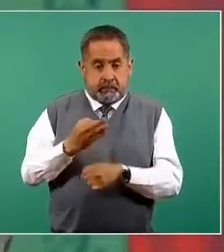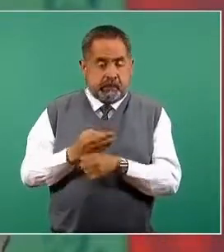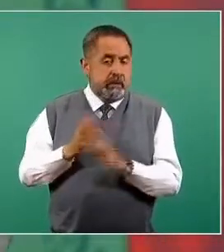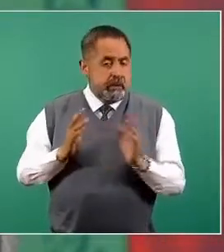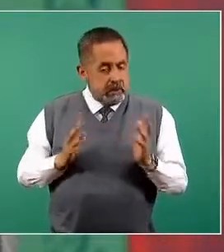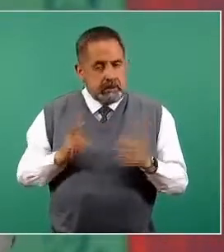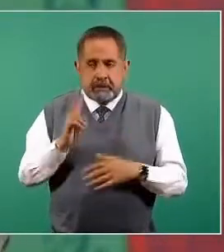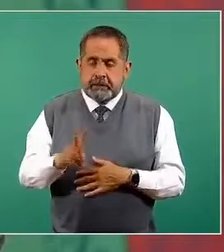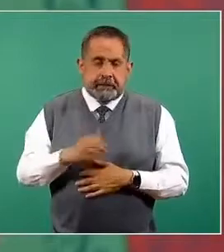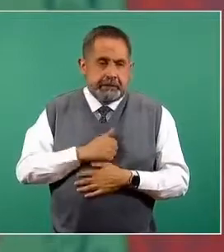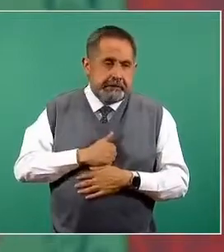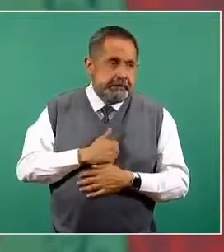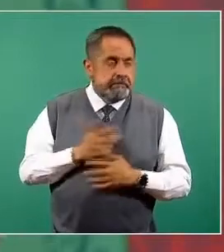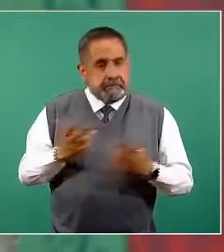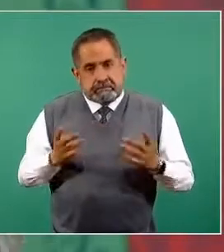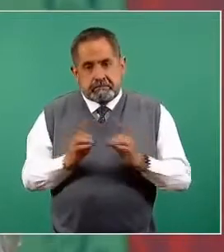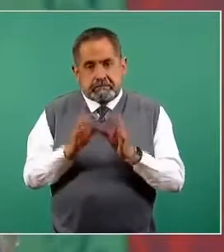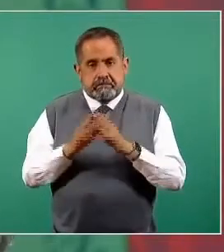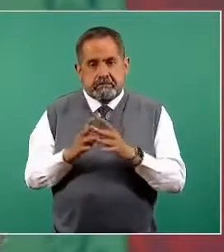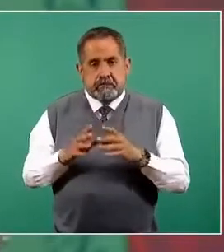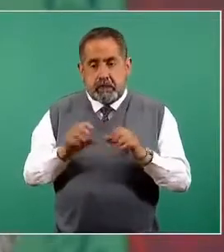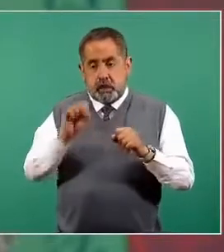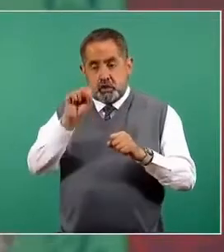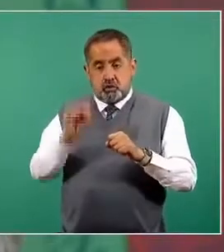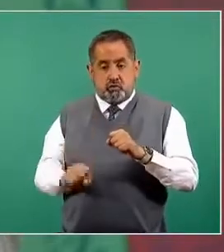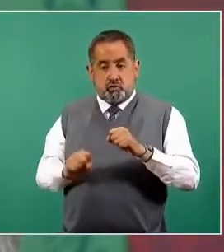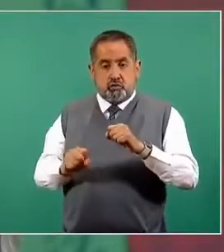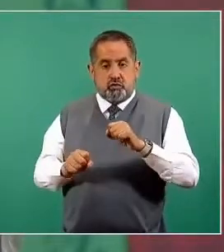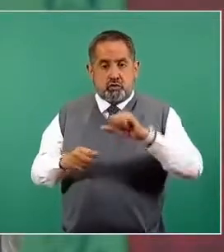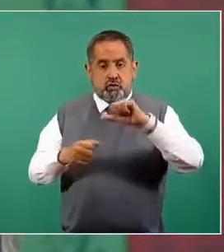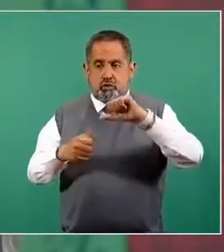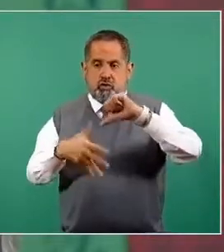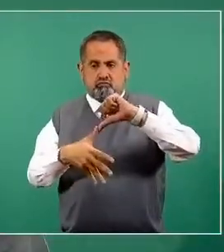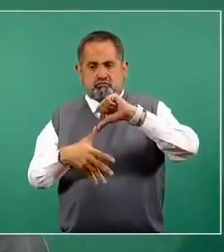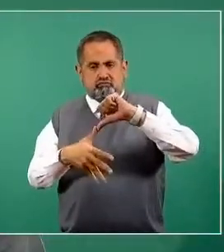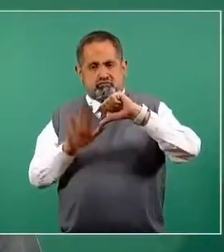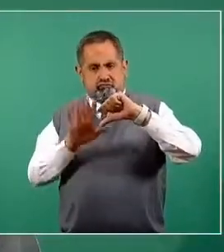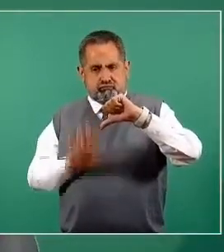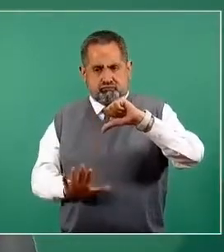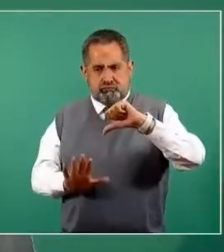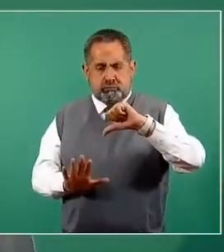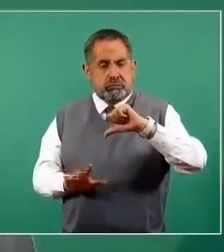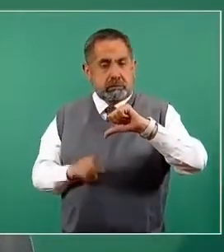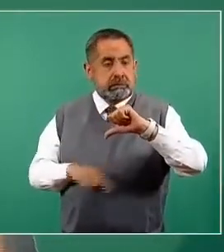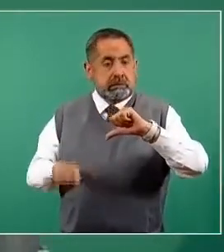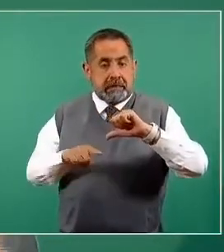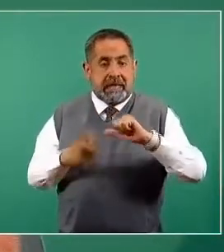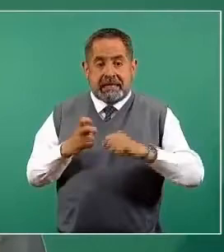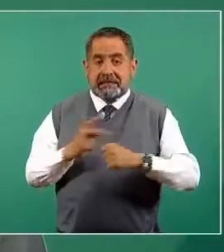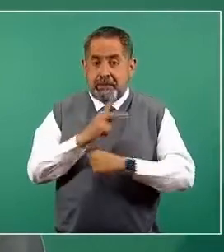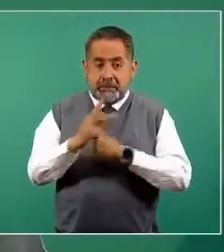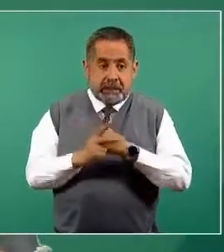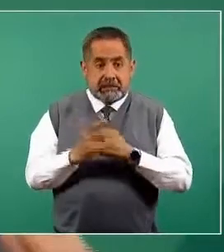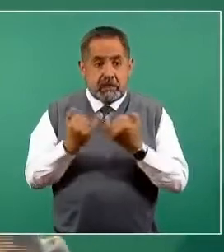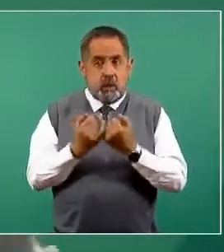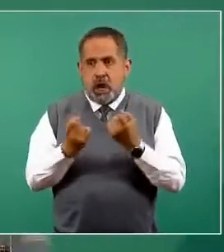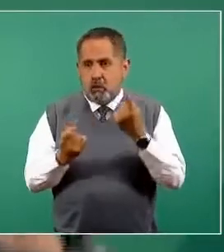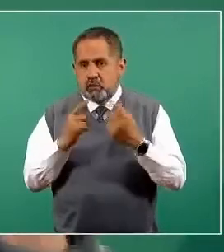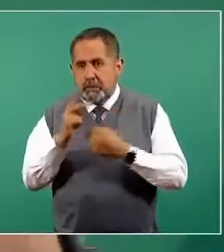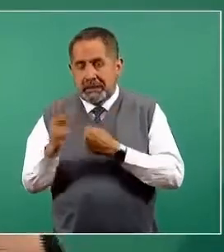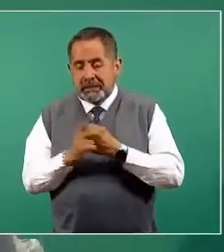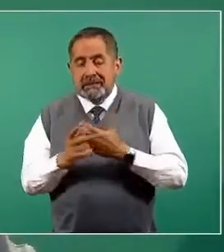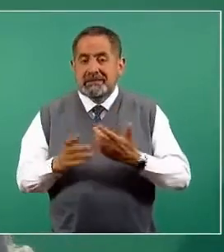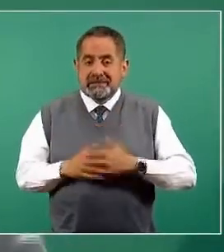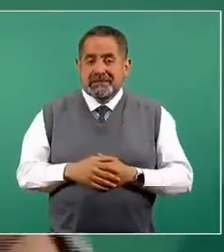sí, desafortunadamente, en el hemisferio sur, en la región de Sudamérica, estos países, igual que varios otros,